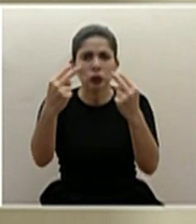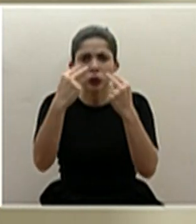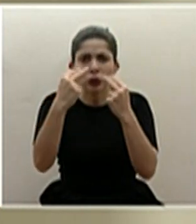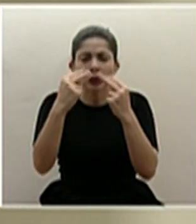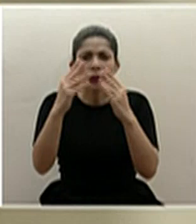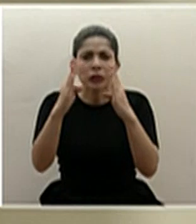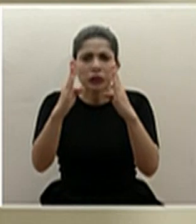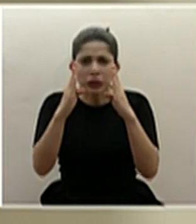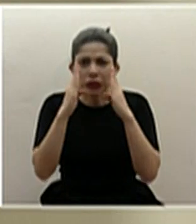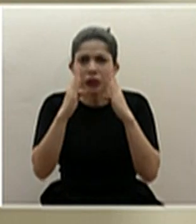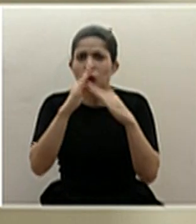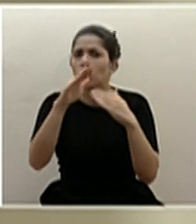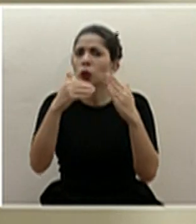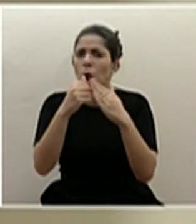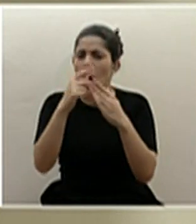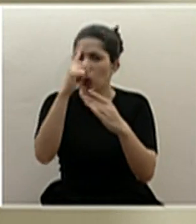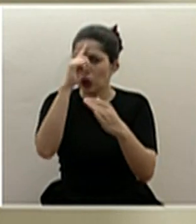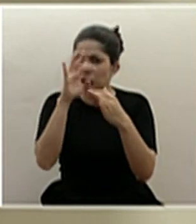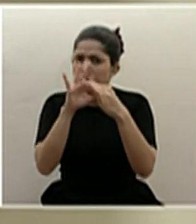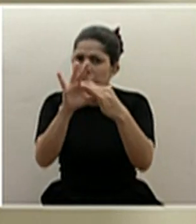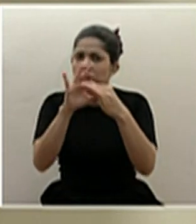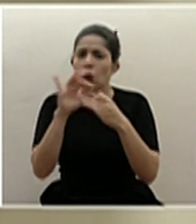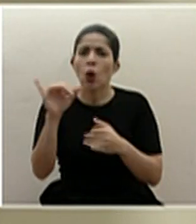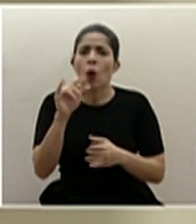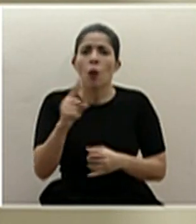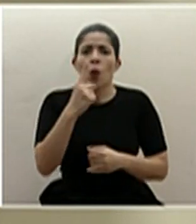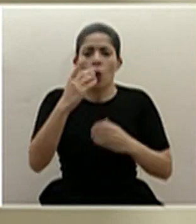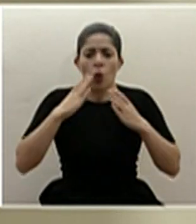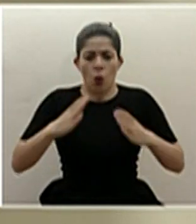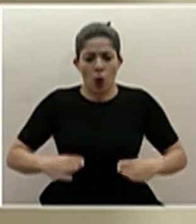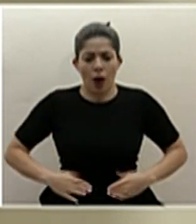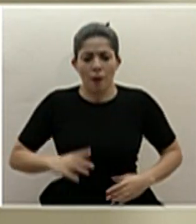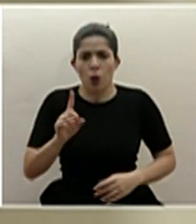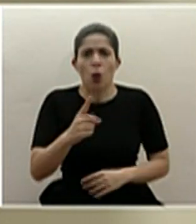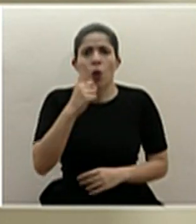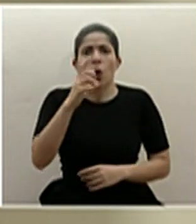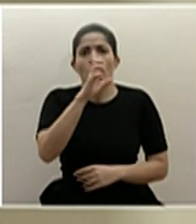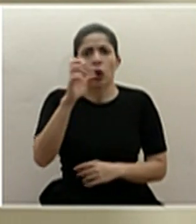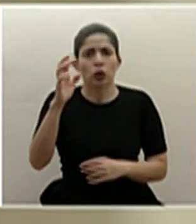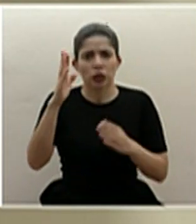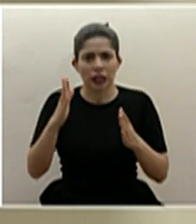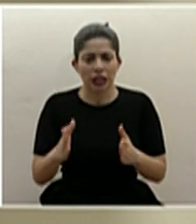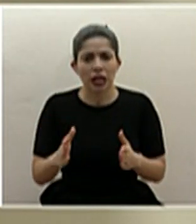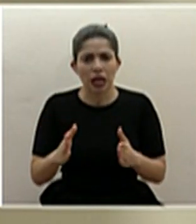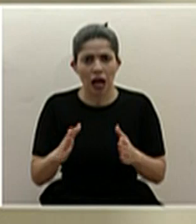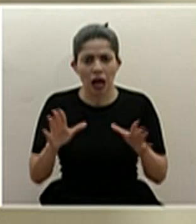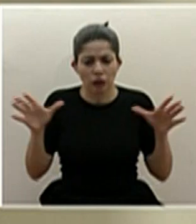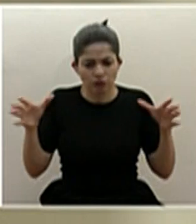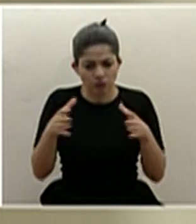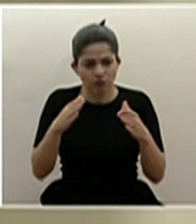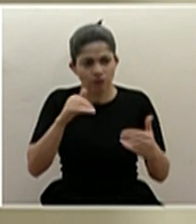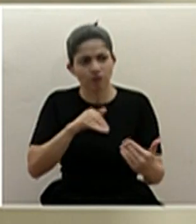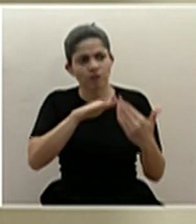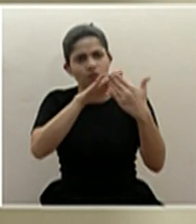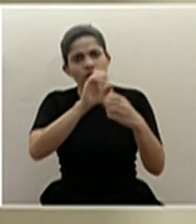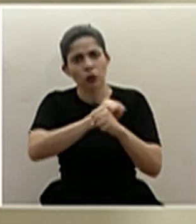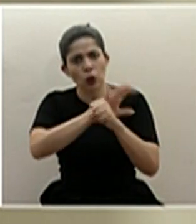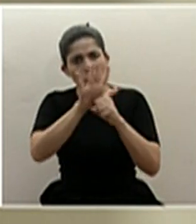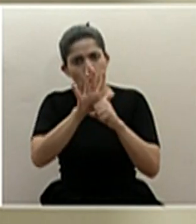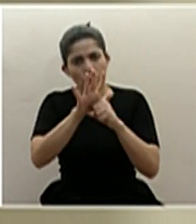estamos todos en sintonía como un solo cuerpo, como una sola Costa Rica, haciéndole frente a este